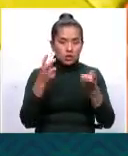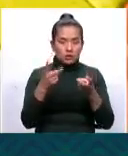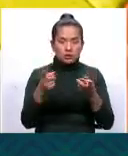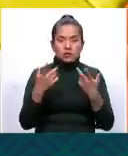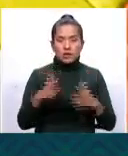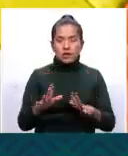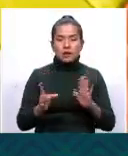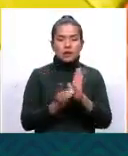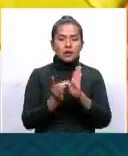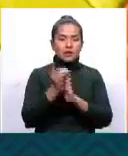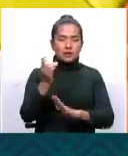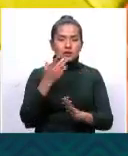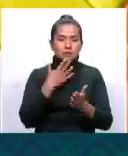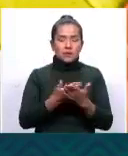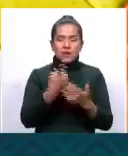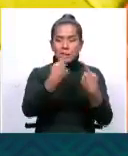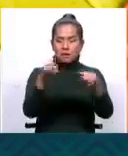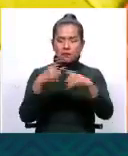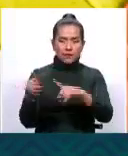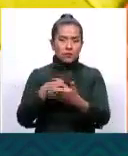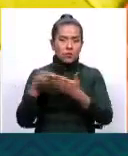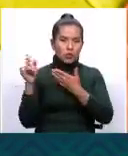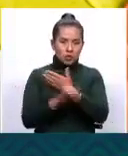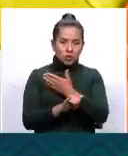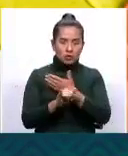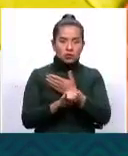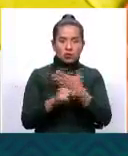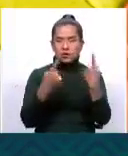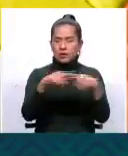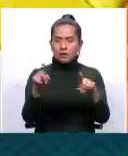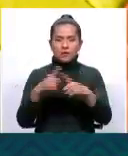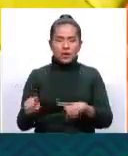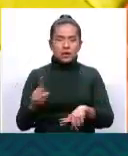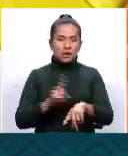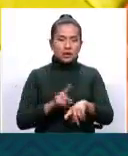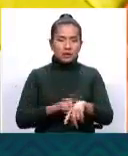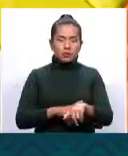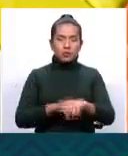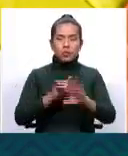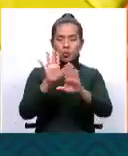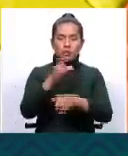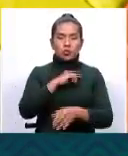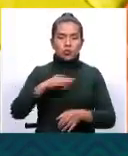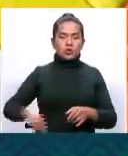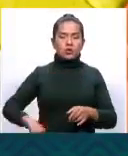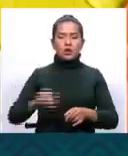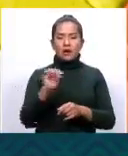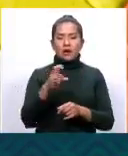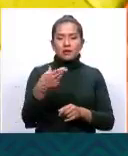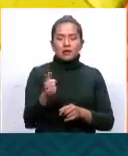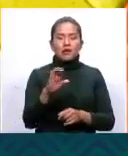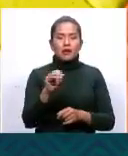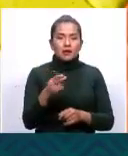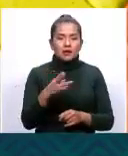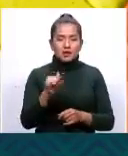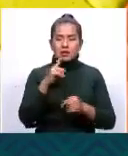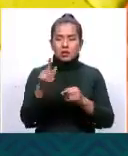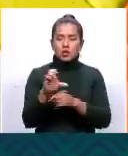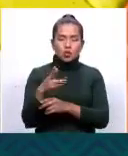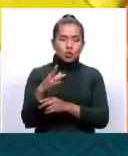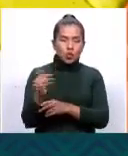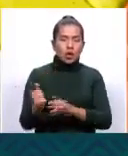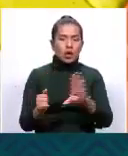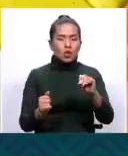venido desarrollando diferentes proyectos en diferentes fases, en los municipios de Achacachi,